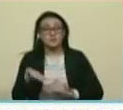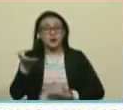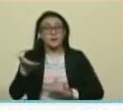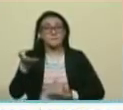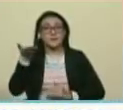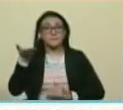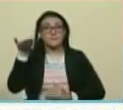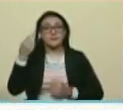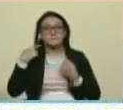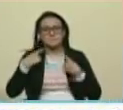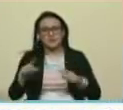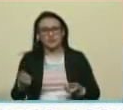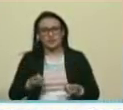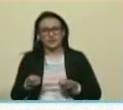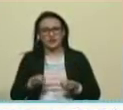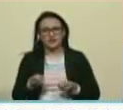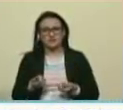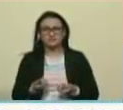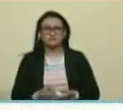decir, se perdieron esos reales.